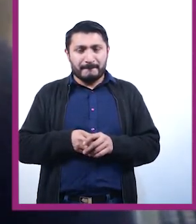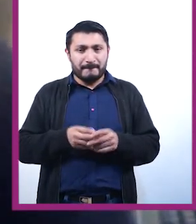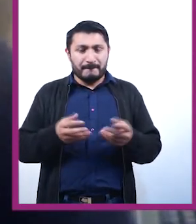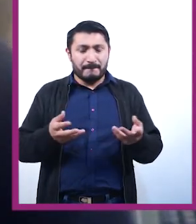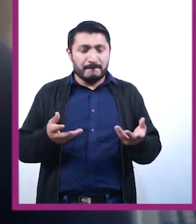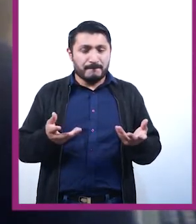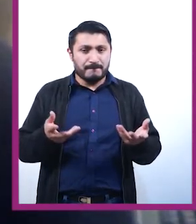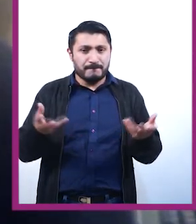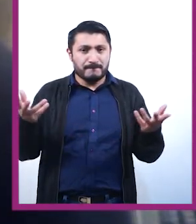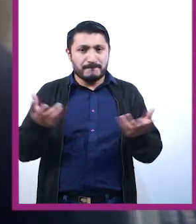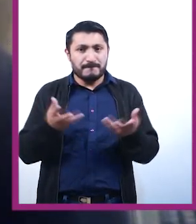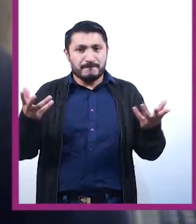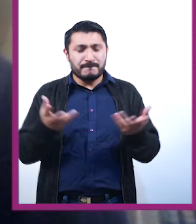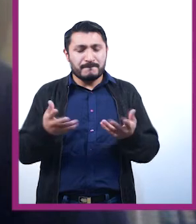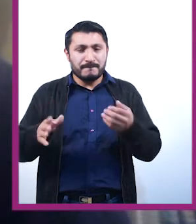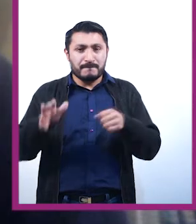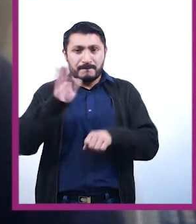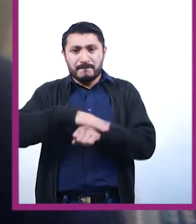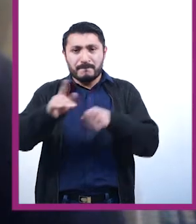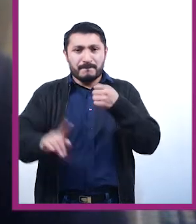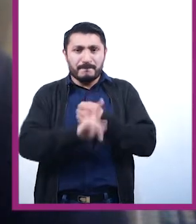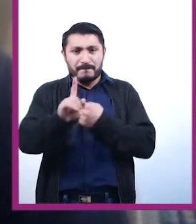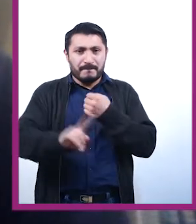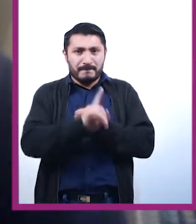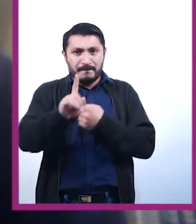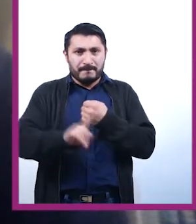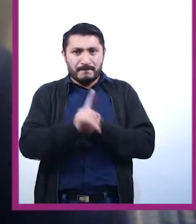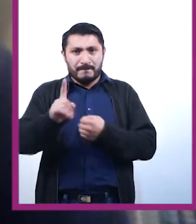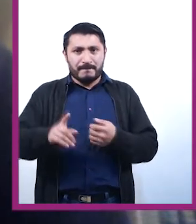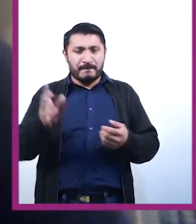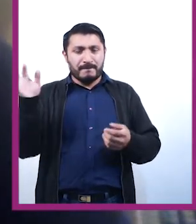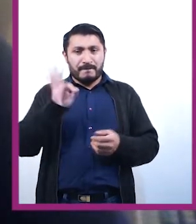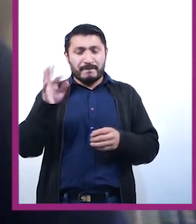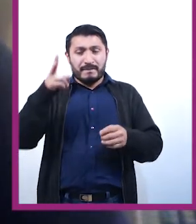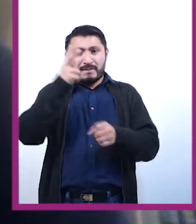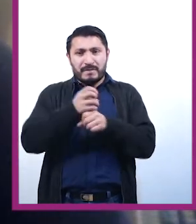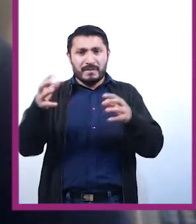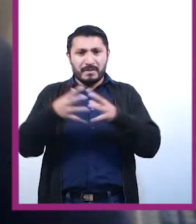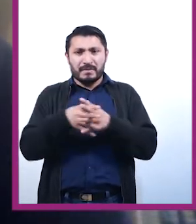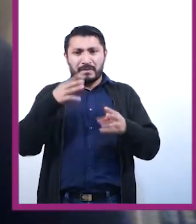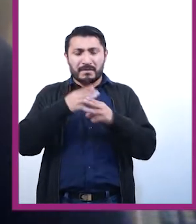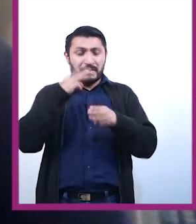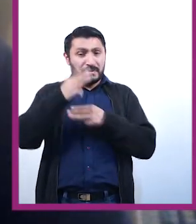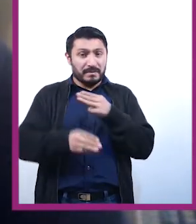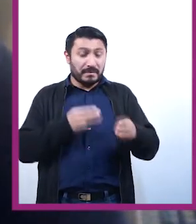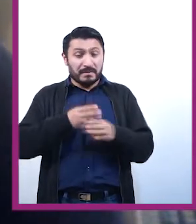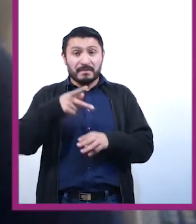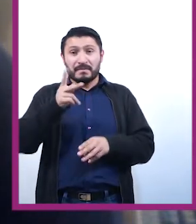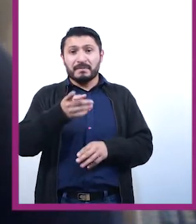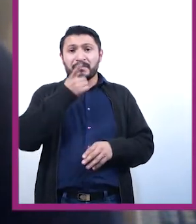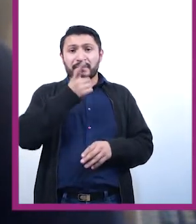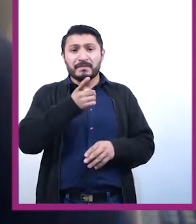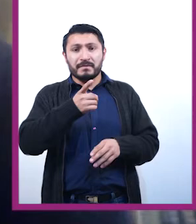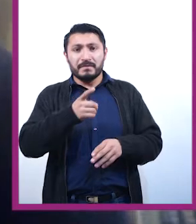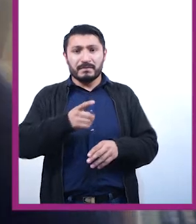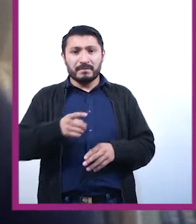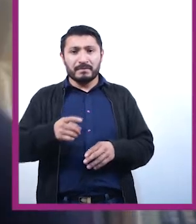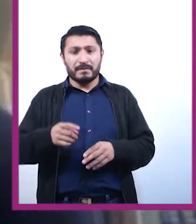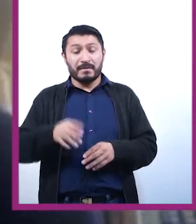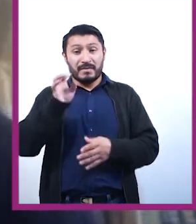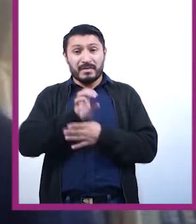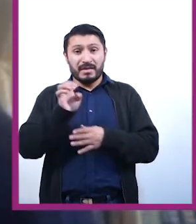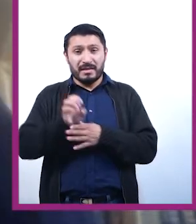hubiera generado más problemas, probablemente iba a llevar a una Segunda Guerra Mundial, ya lo dijeron de inmediato. Y